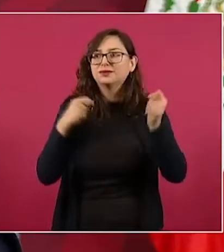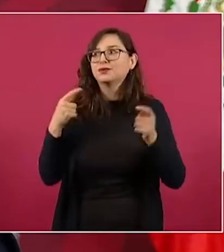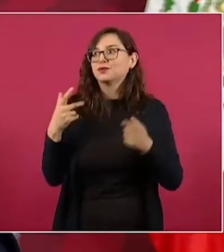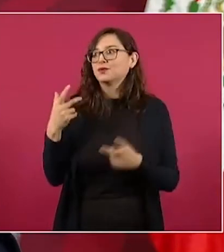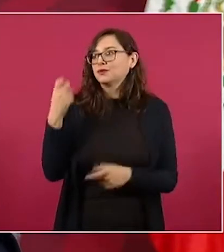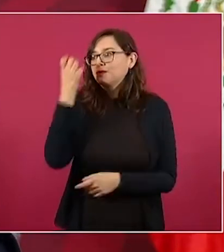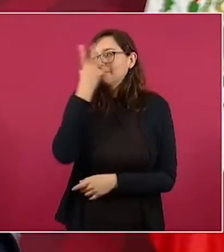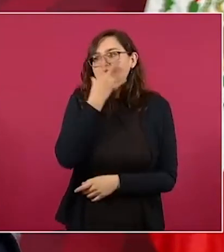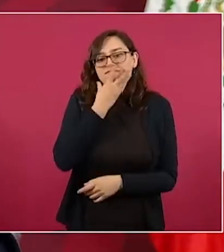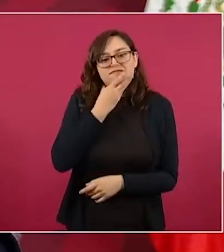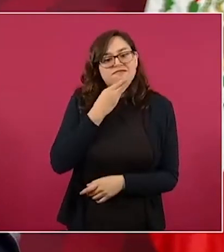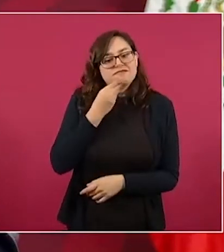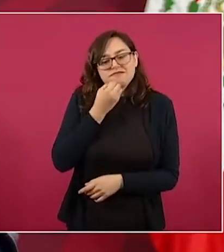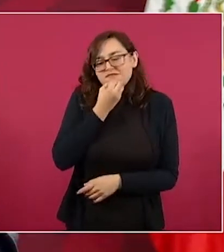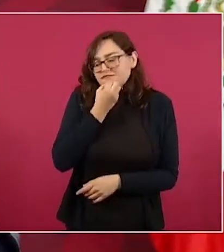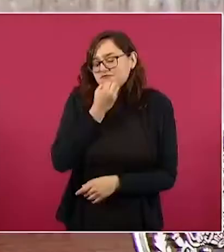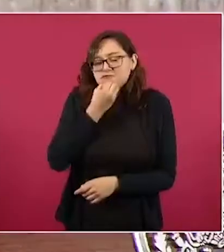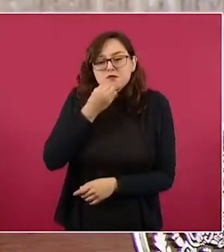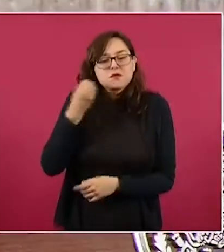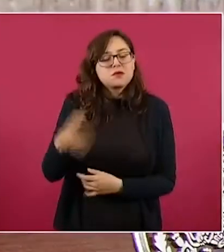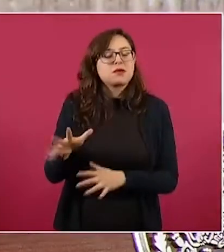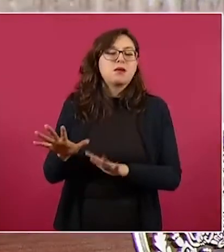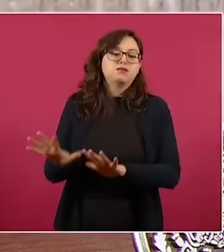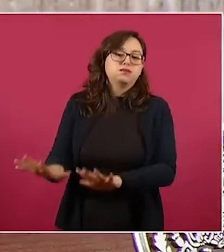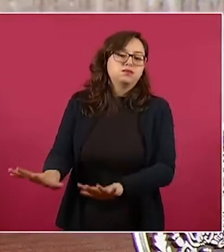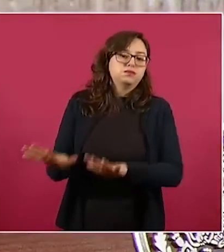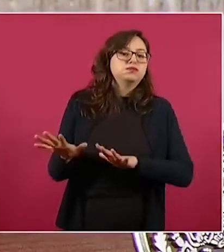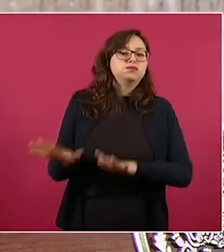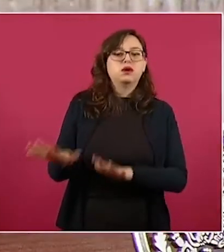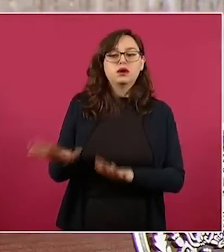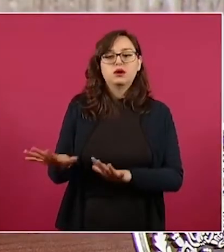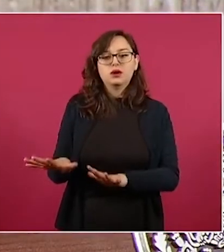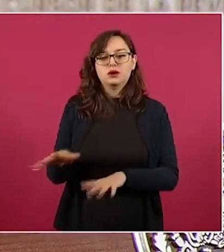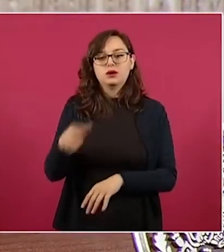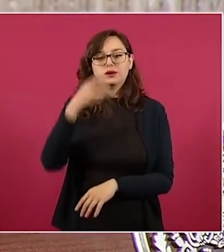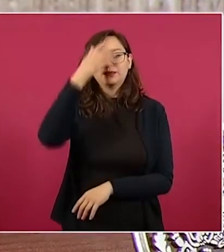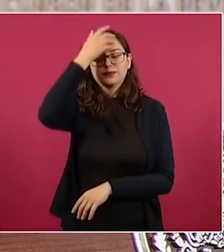cosa única en el mundo